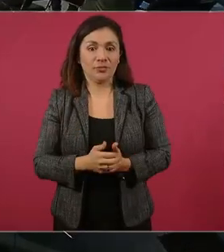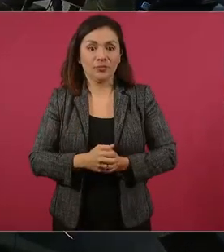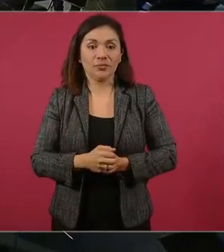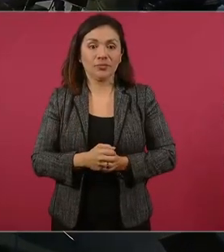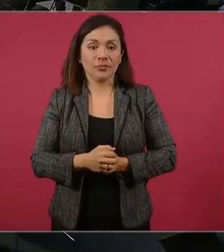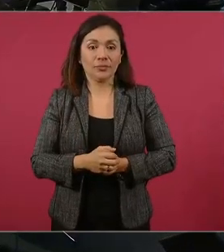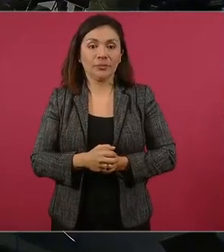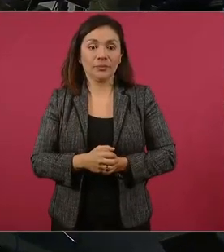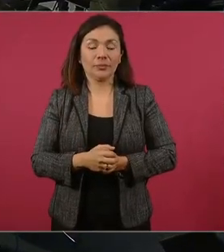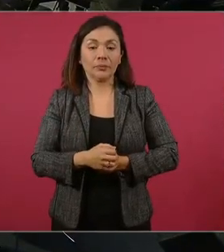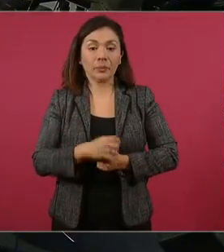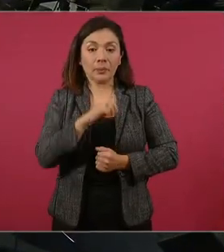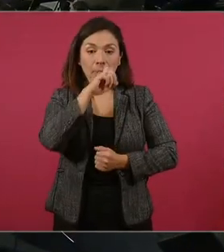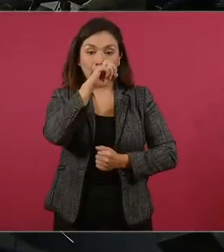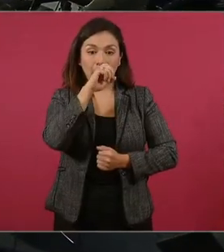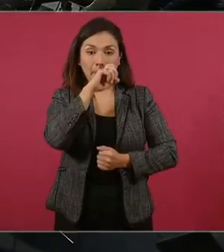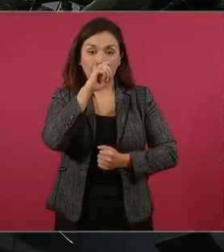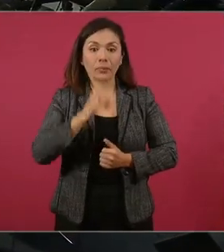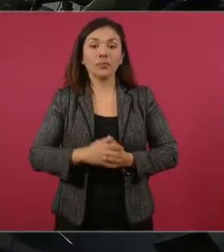la Candelaria.